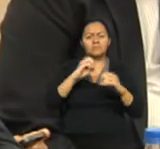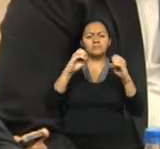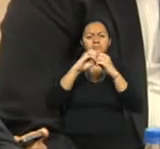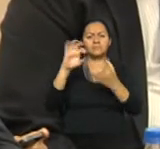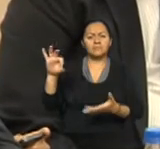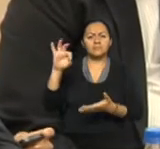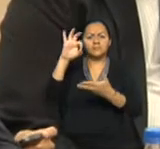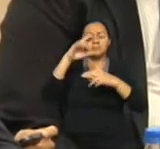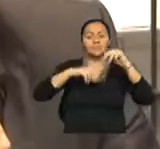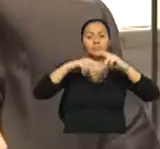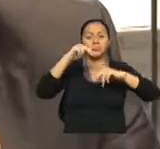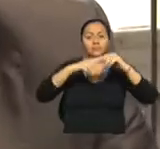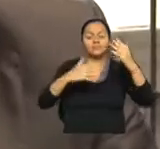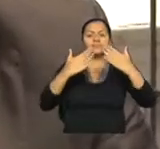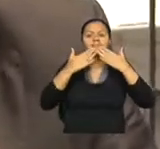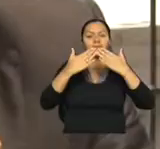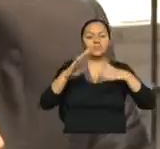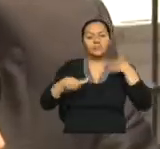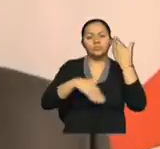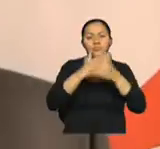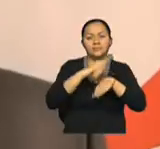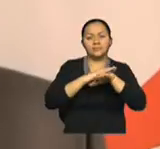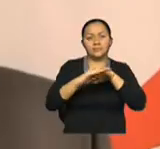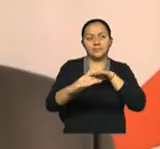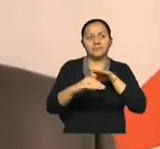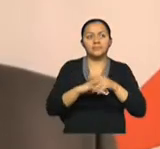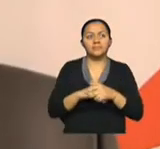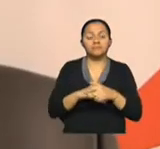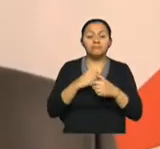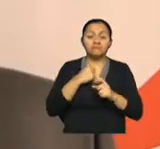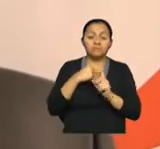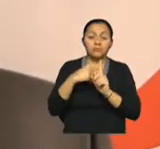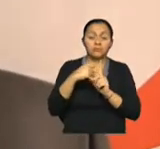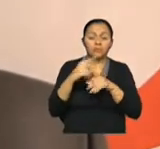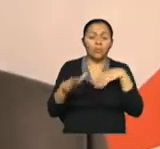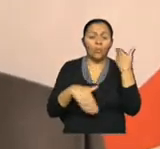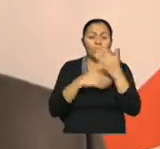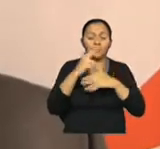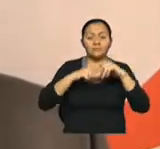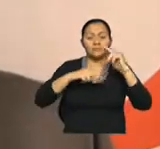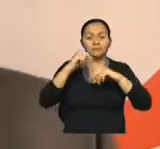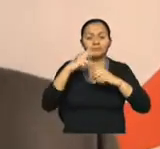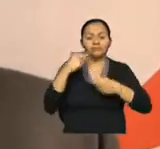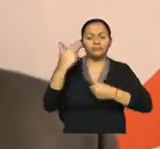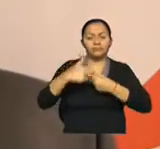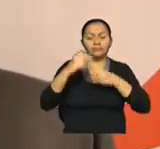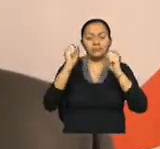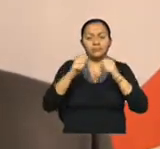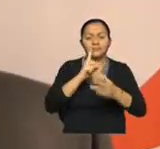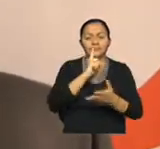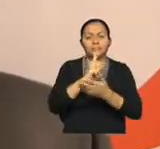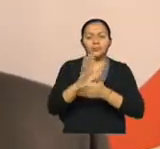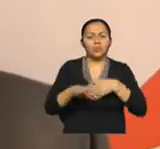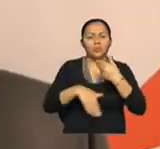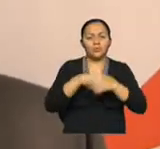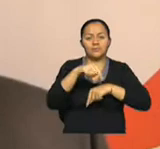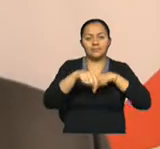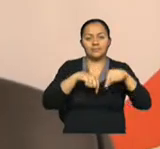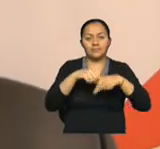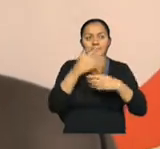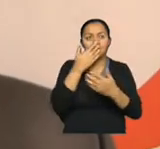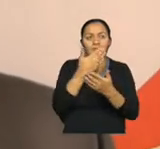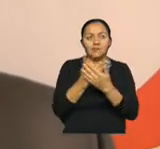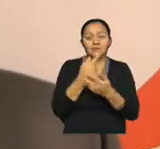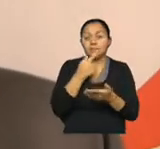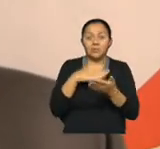representantes de la construcción agradecieron esa invitación. Y es proactivo que todos los constructores participemos porque conocemos la realidad de la vialidad en el país. Si